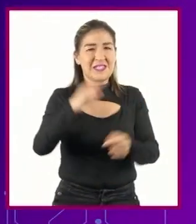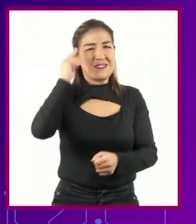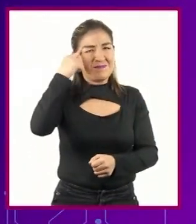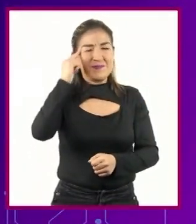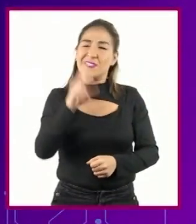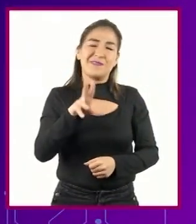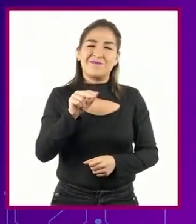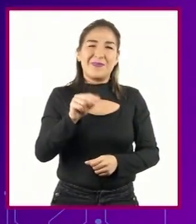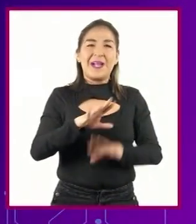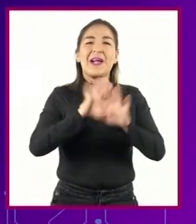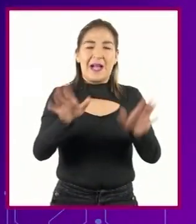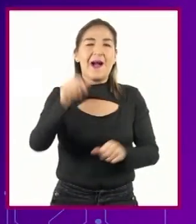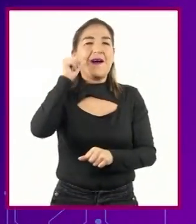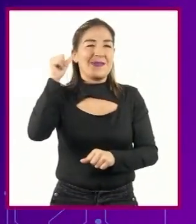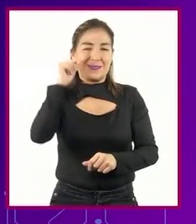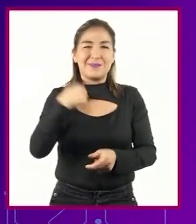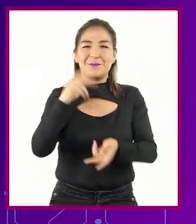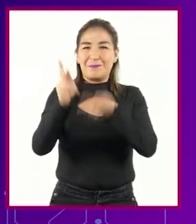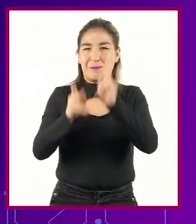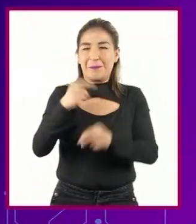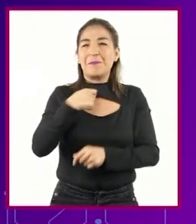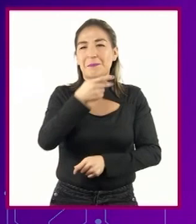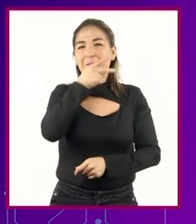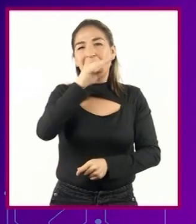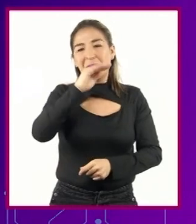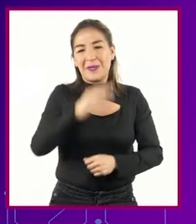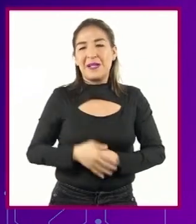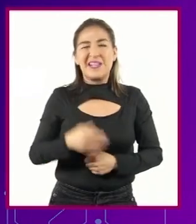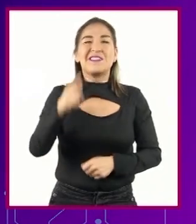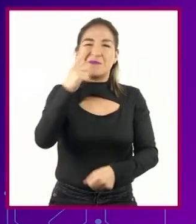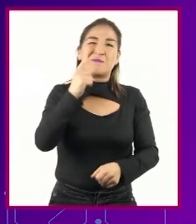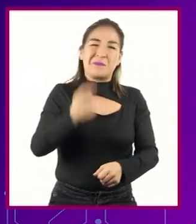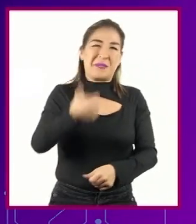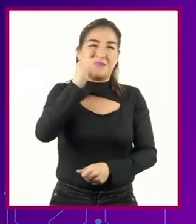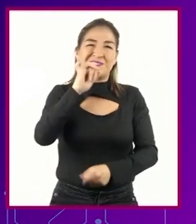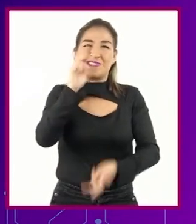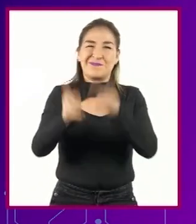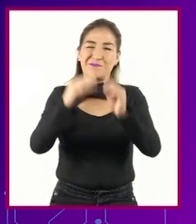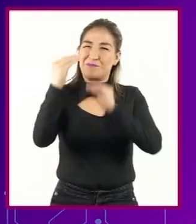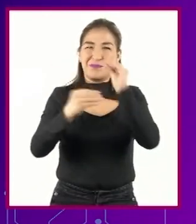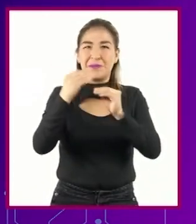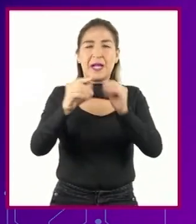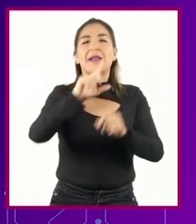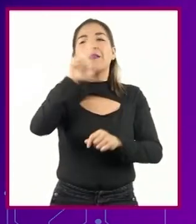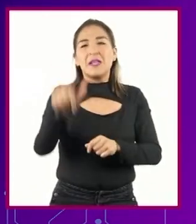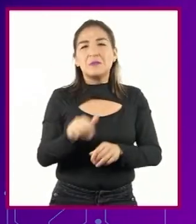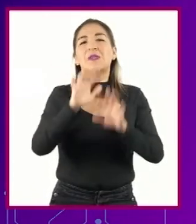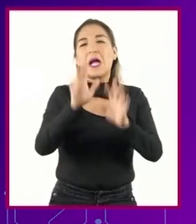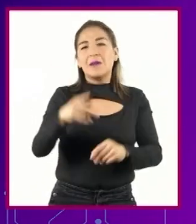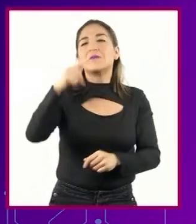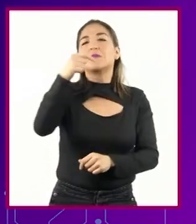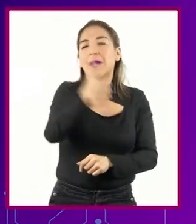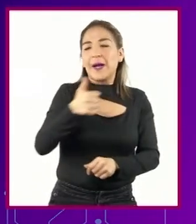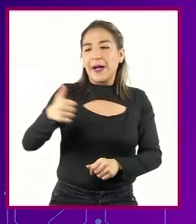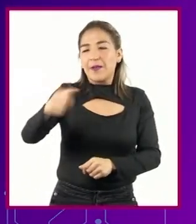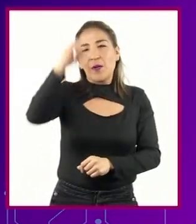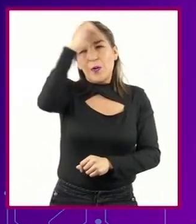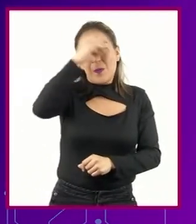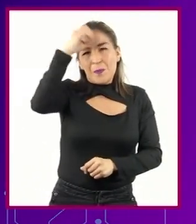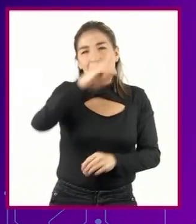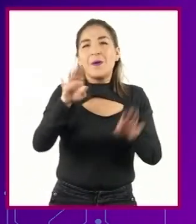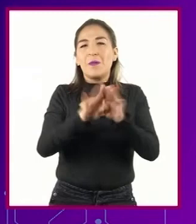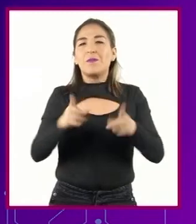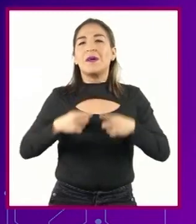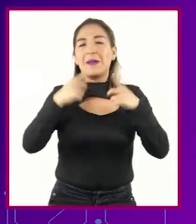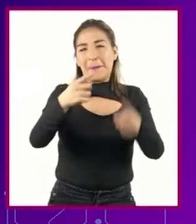no. Ayer hablé con mis padres y aunque sí, al principio discutimos un poco, finalmente cada quien dio sus puntos de vista y argumentos acerca